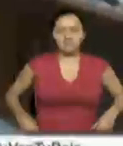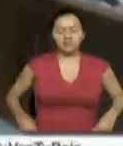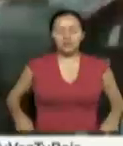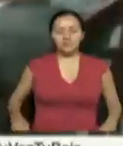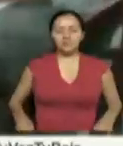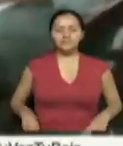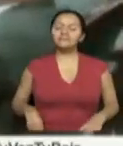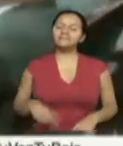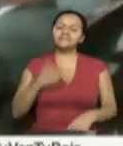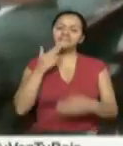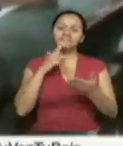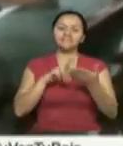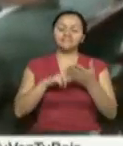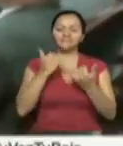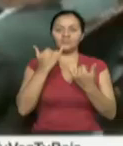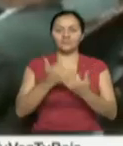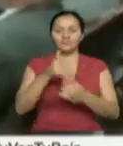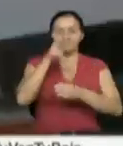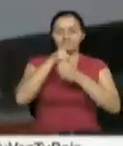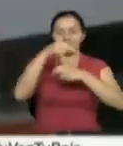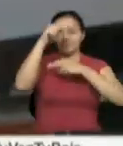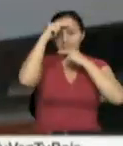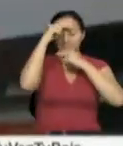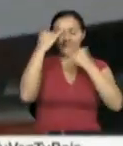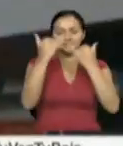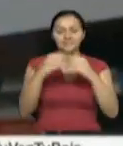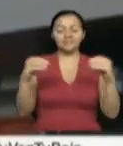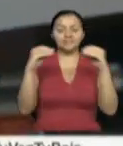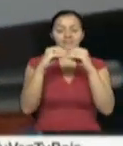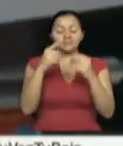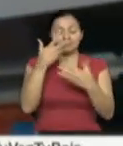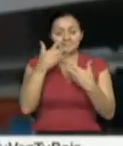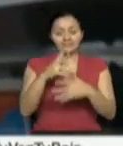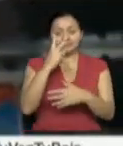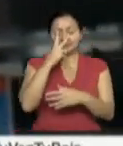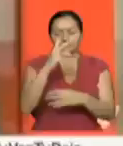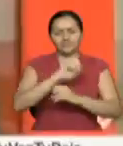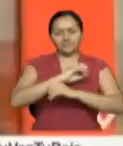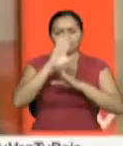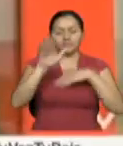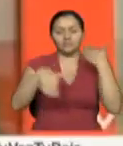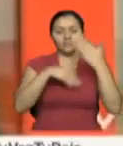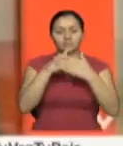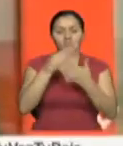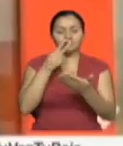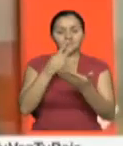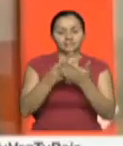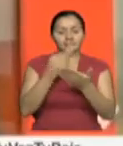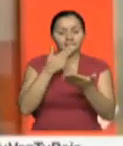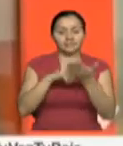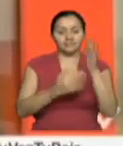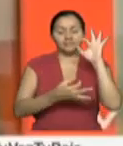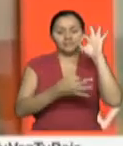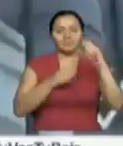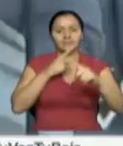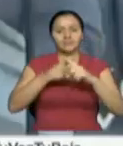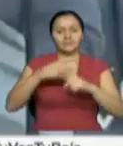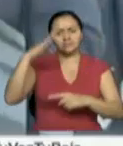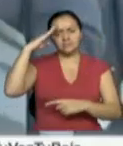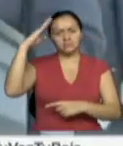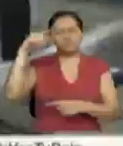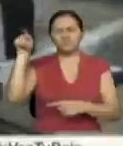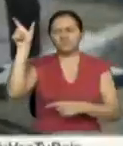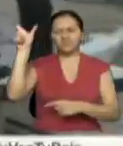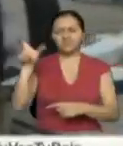Mediante un comunicado de prensa, el Consejo Nacional Electoral realizó varias aclaraciones frente a las declaraciones producidas por el excomandante general